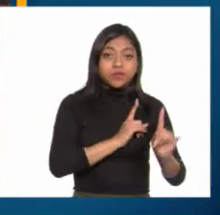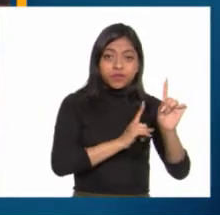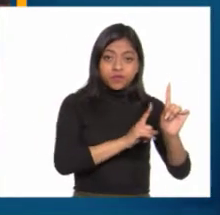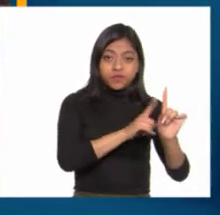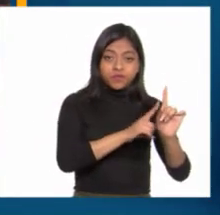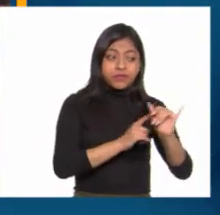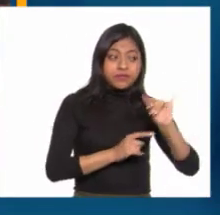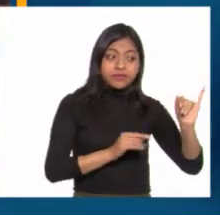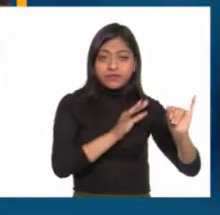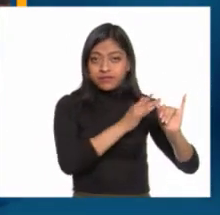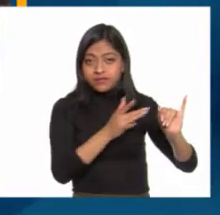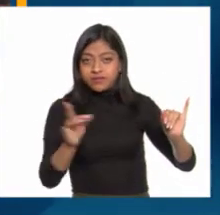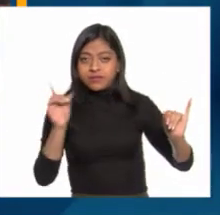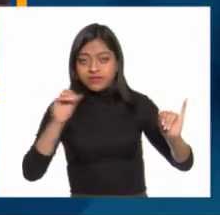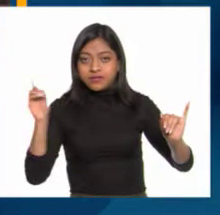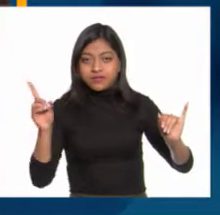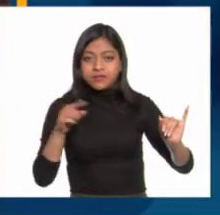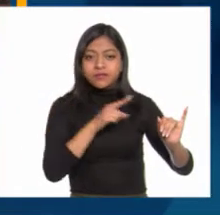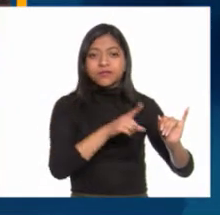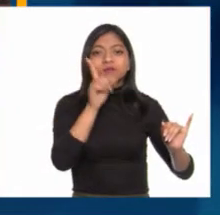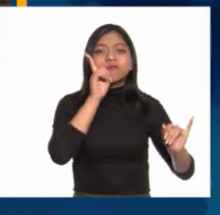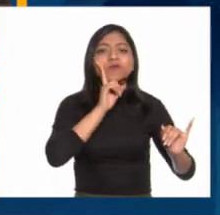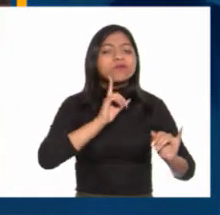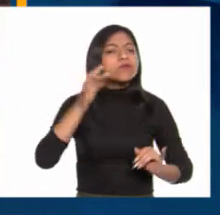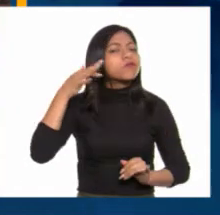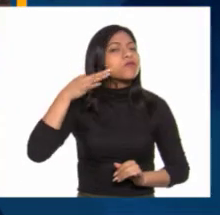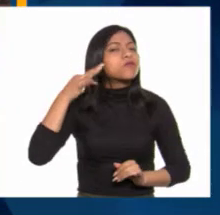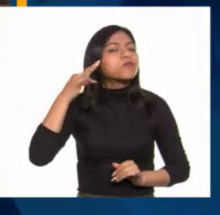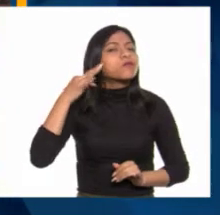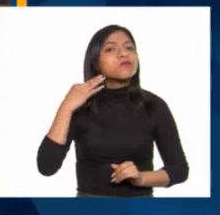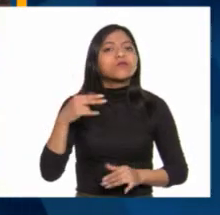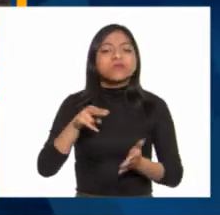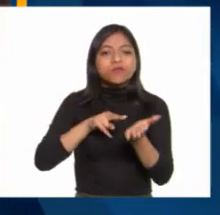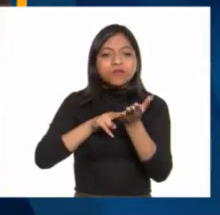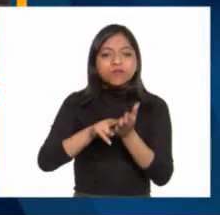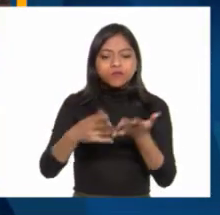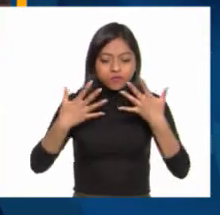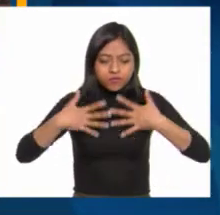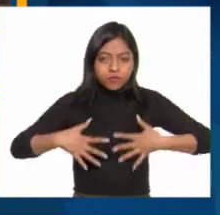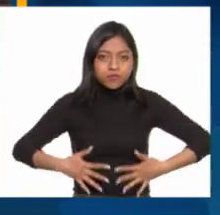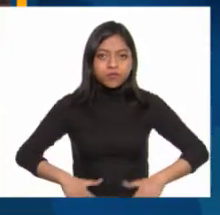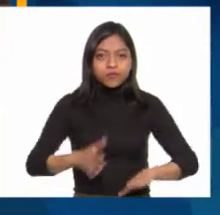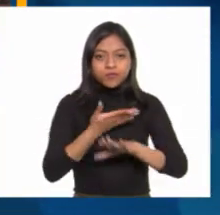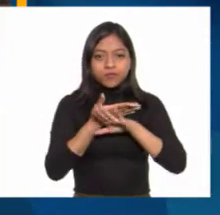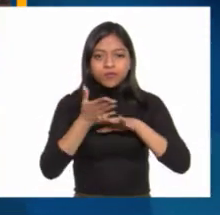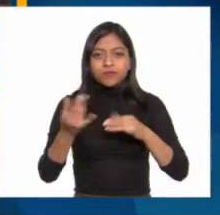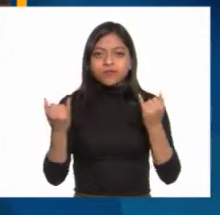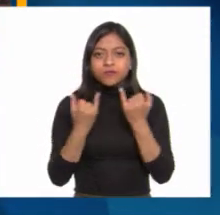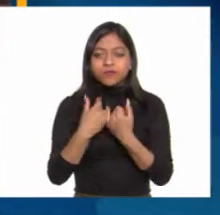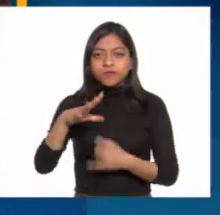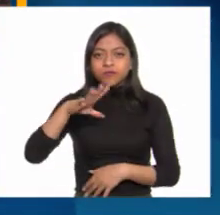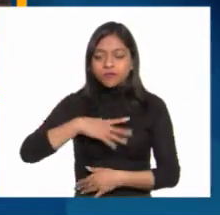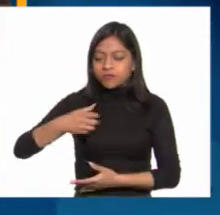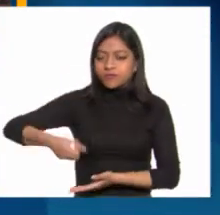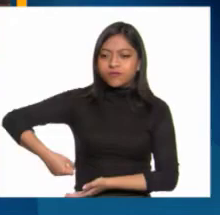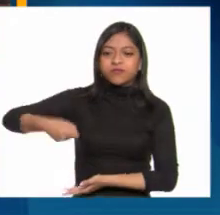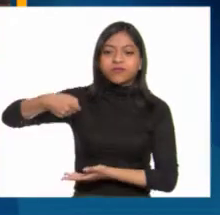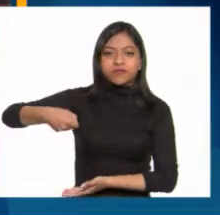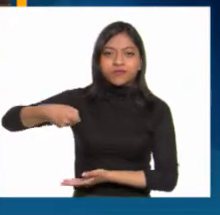de izquierda a derecha es una señora de cabello negro. Tiene vestido blanco y lleva una canasta en el